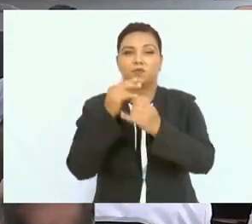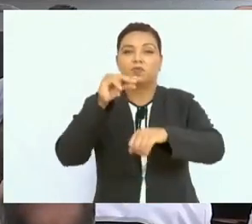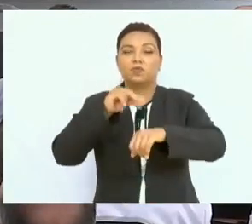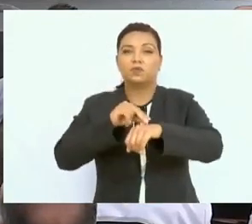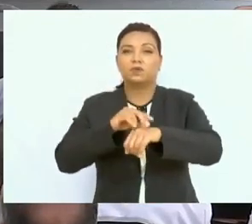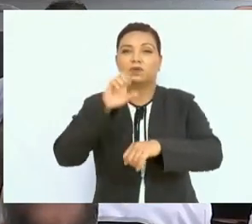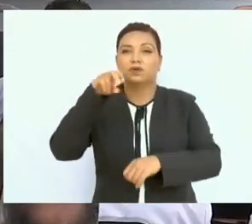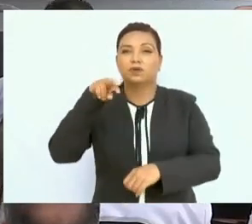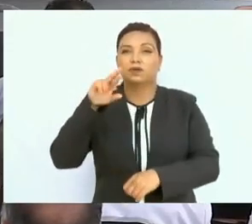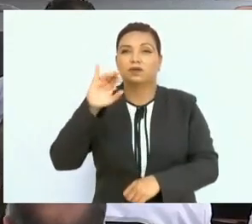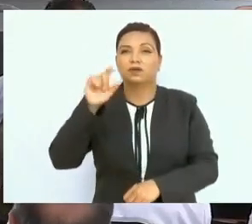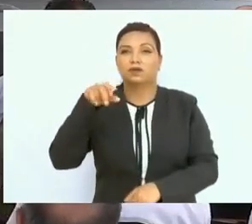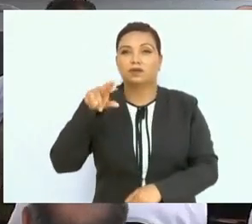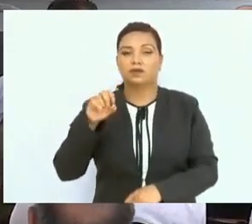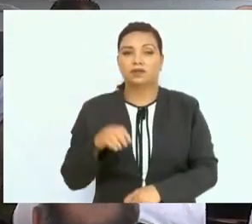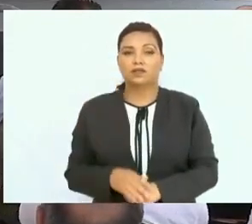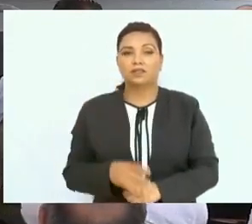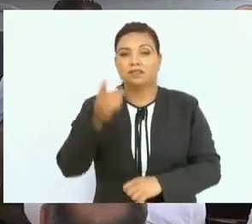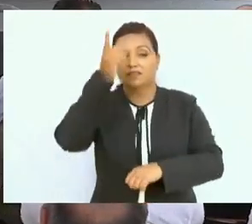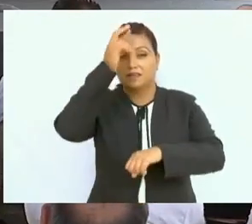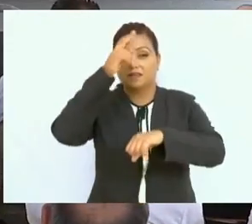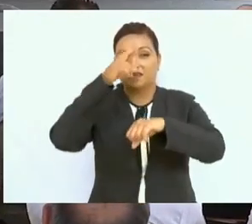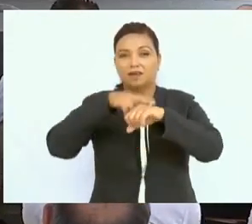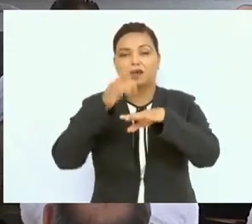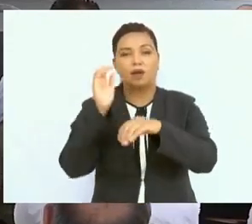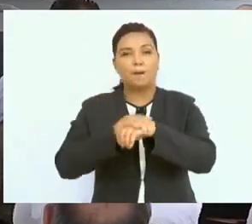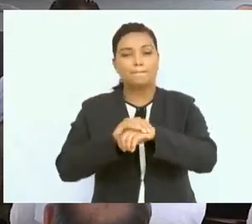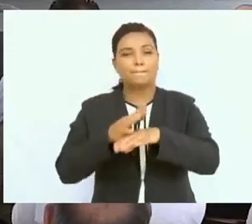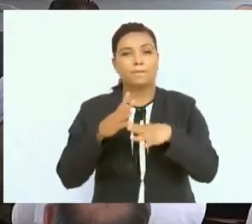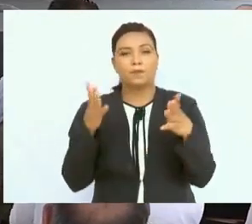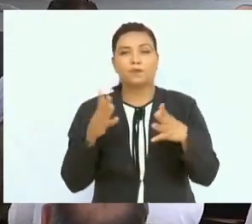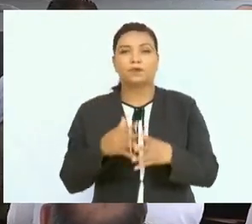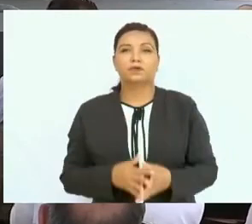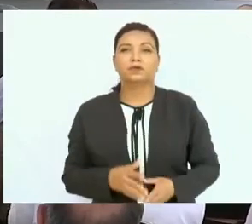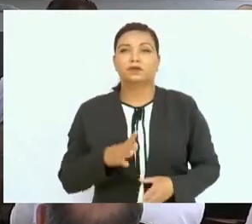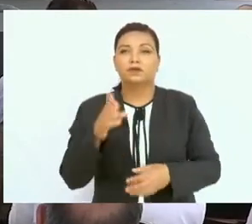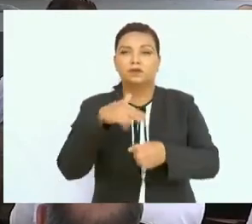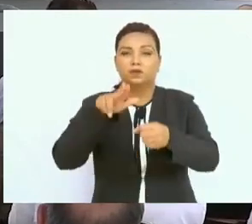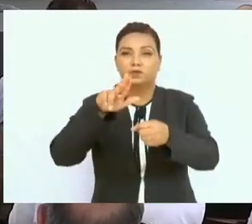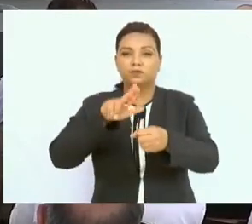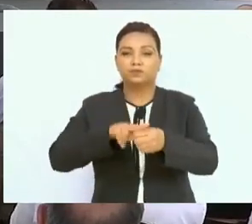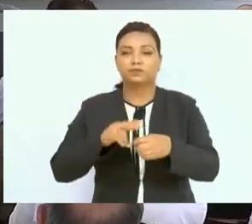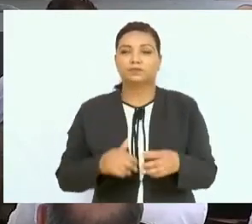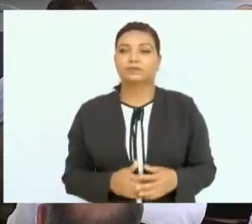Enrique Courechi, director y un gran amigo de este hospital.